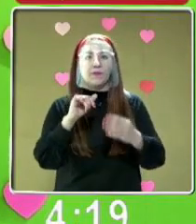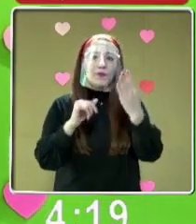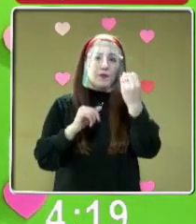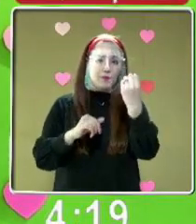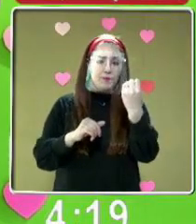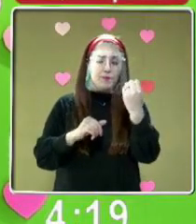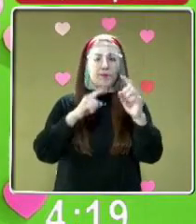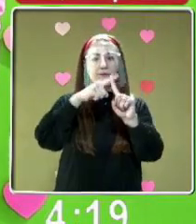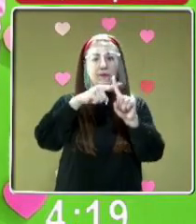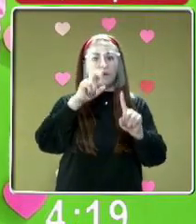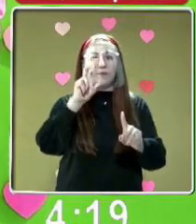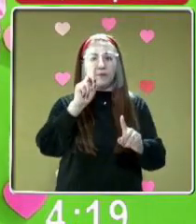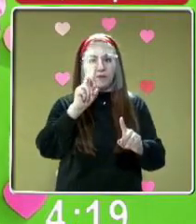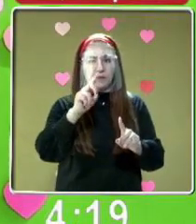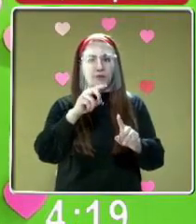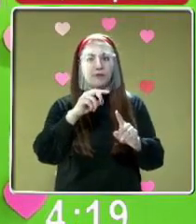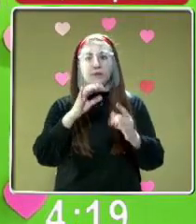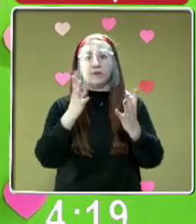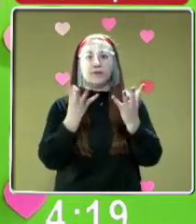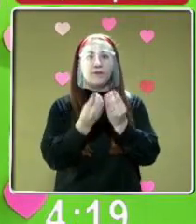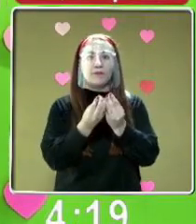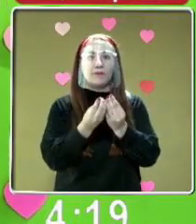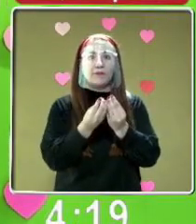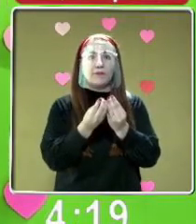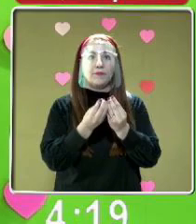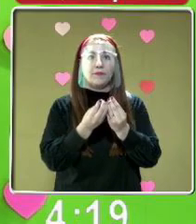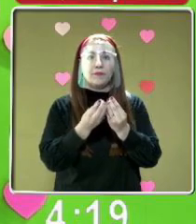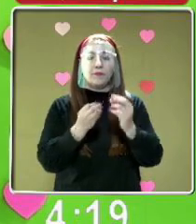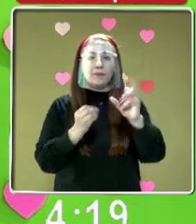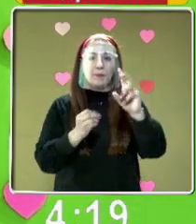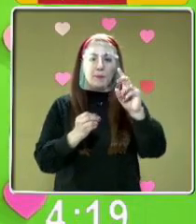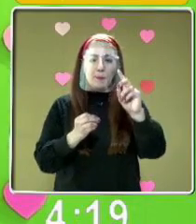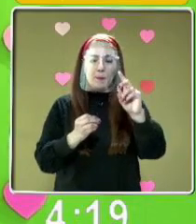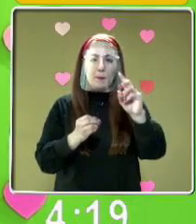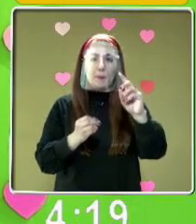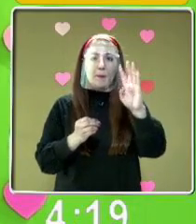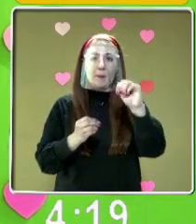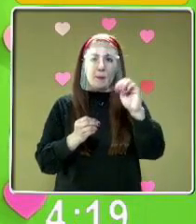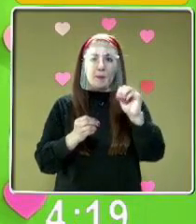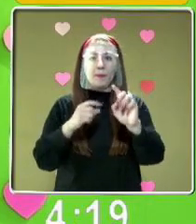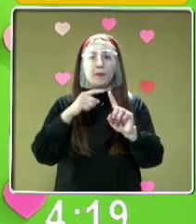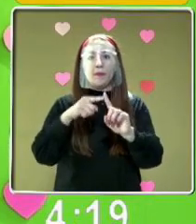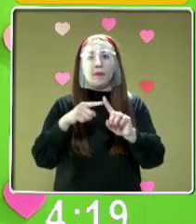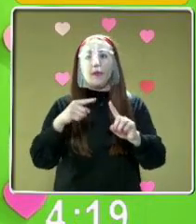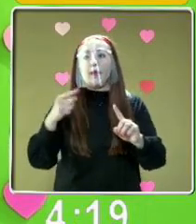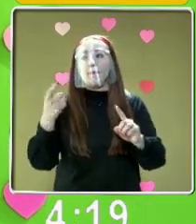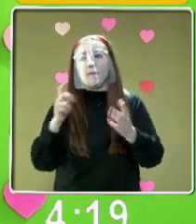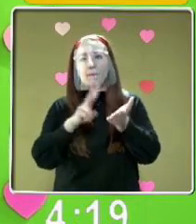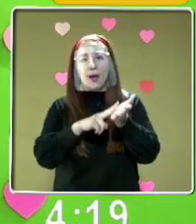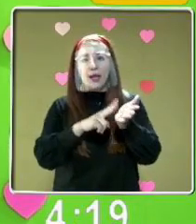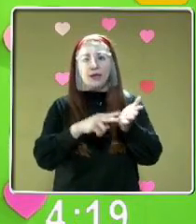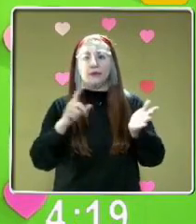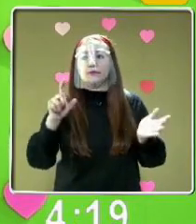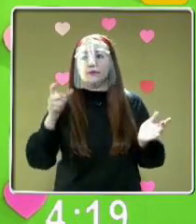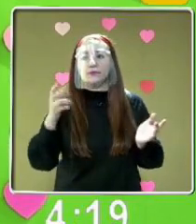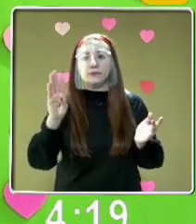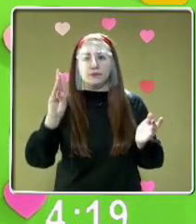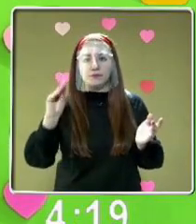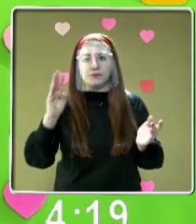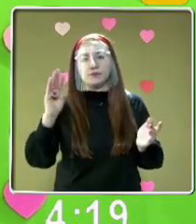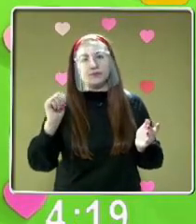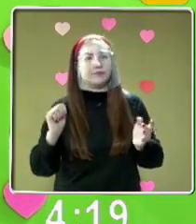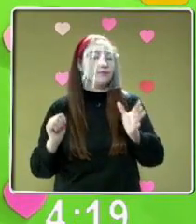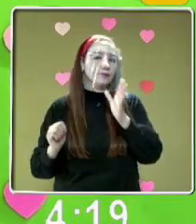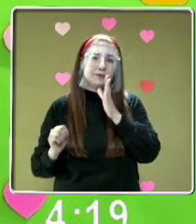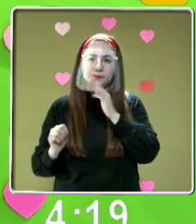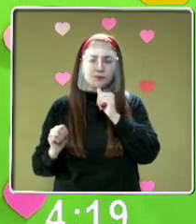30 son 39, perdón, 39 y tenemos 99 de precio. Entonces, esa constante no puede